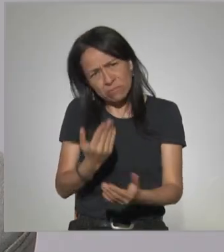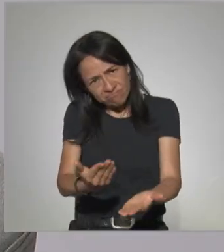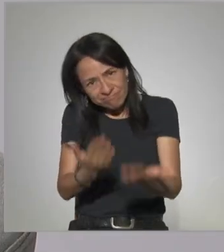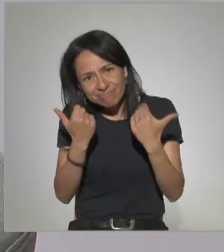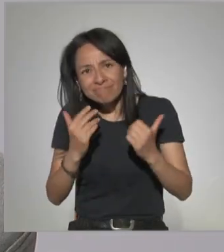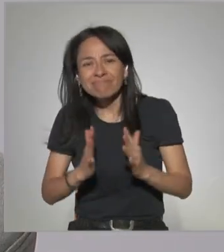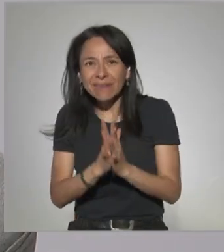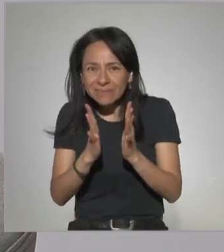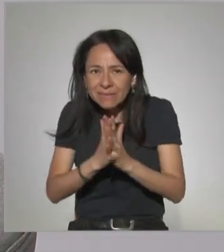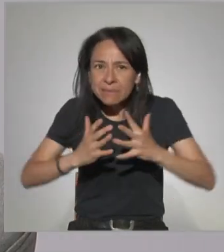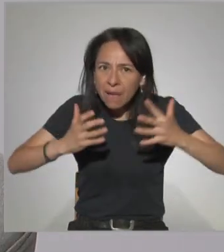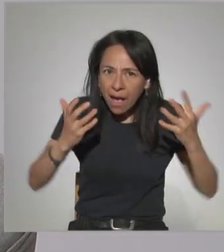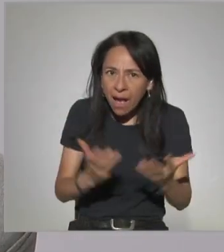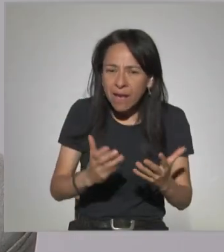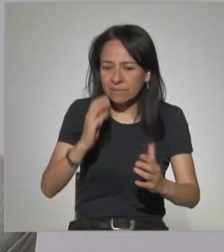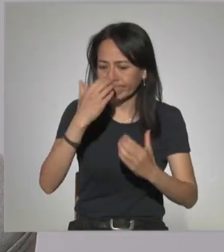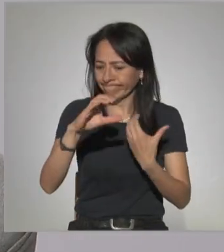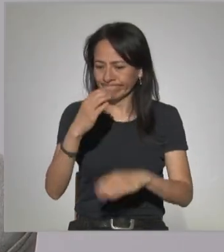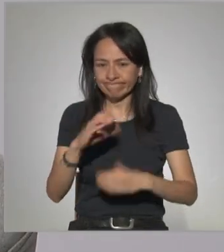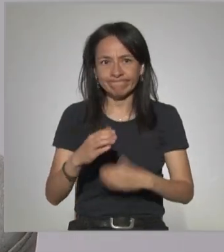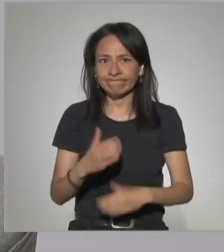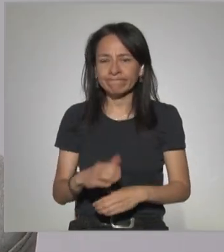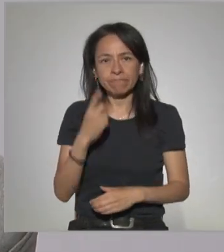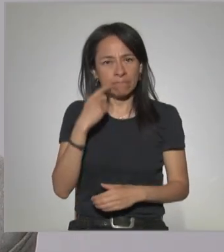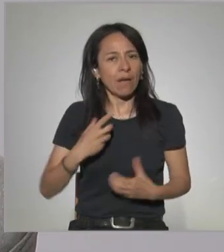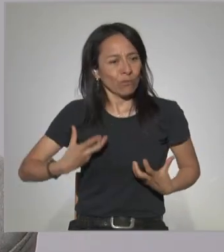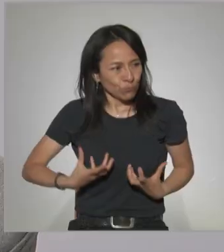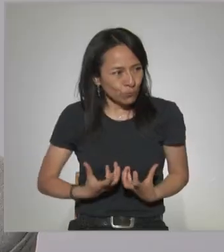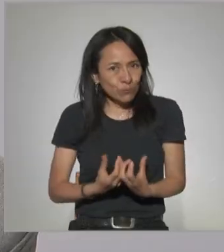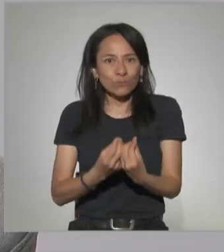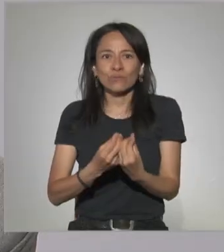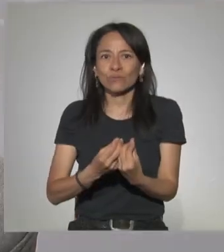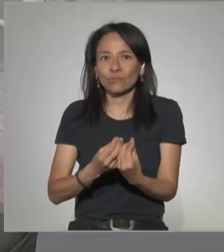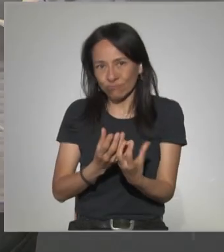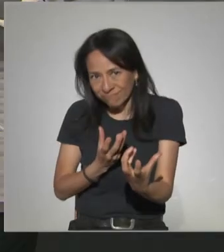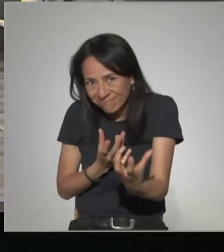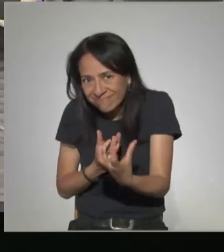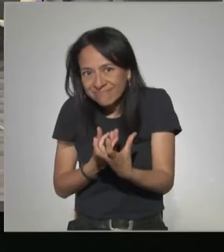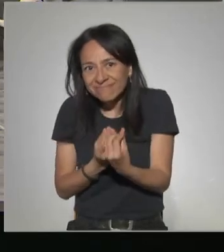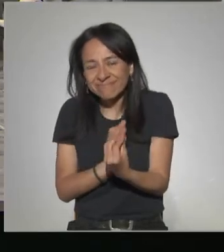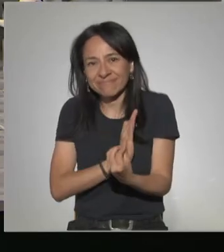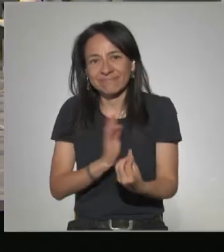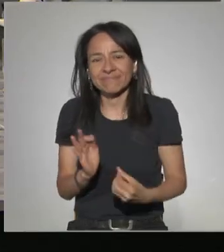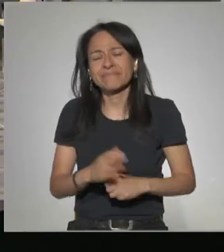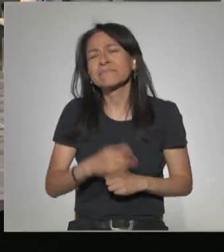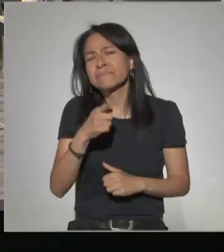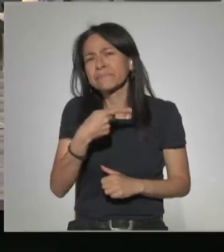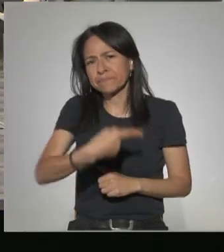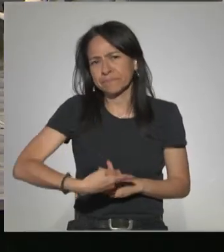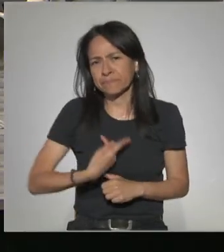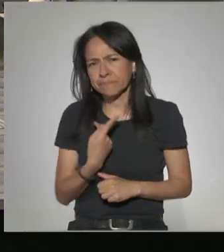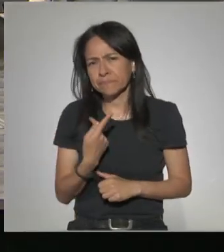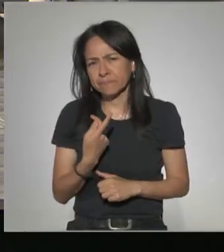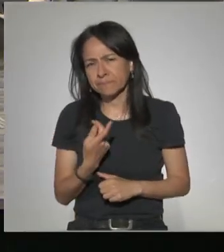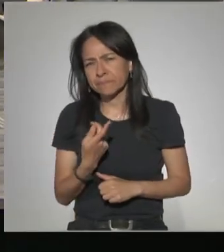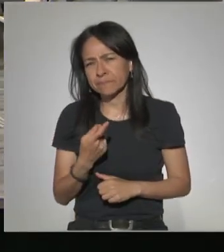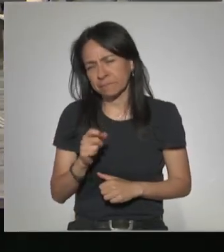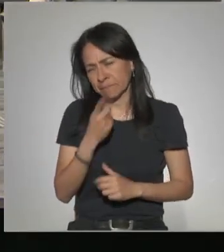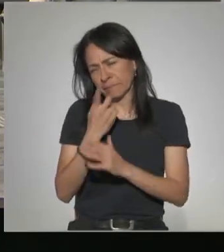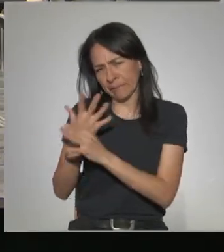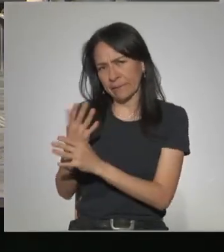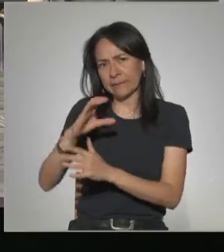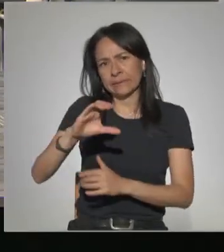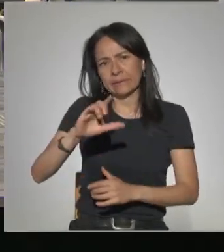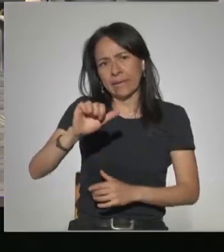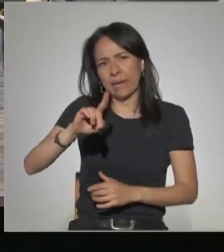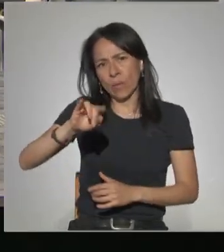sigas haciendo esta conversación junto con todas y todos nosotros. Nos preguntó Claudia, bueno, nos dice,